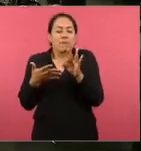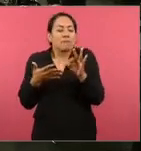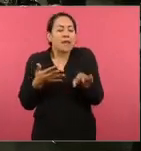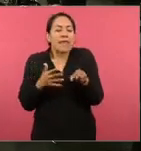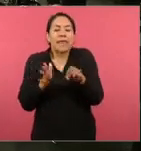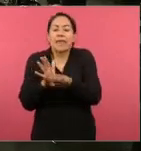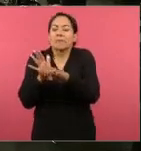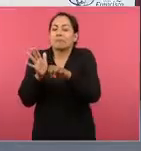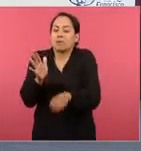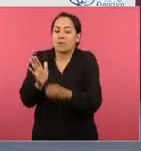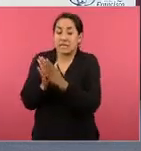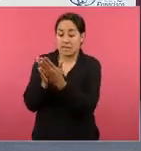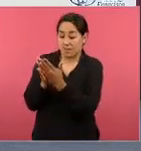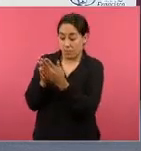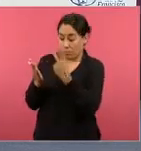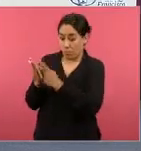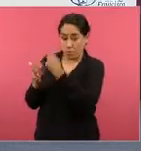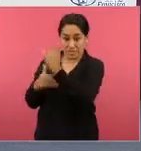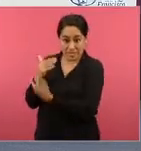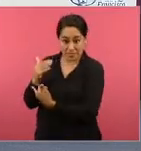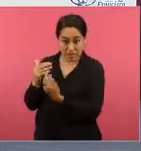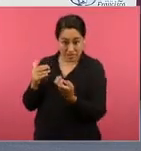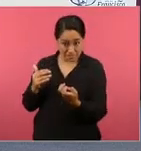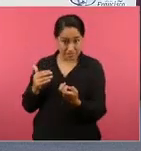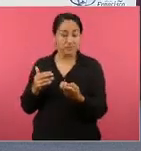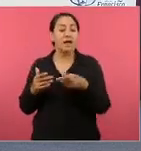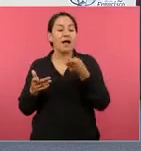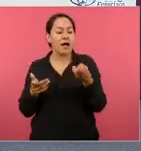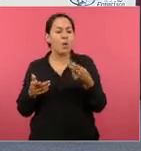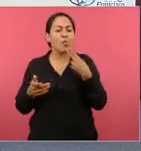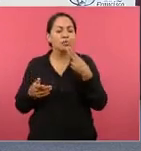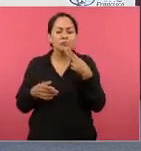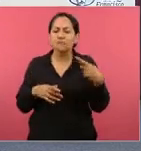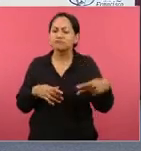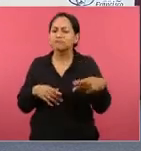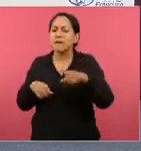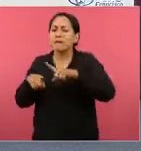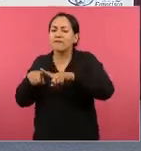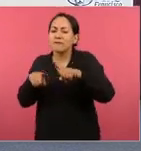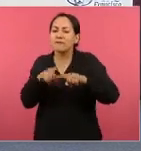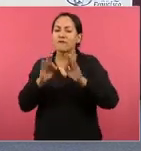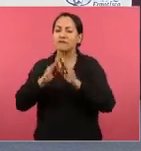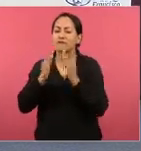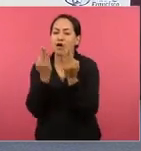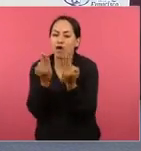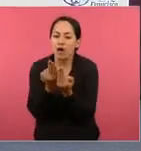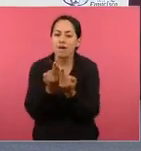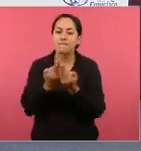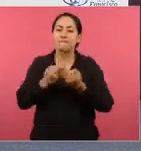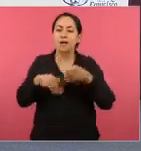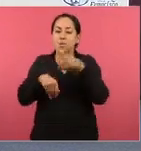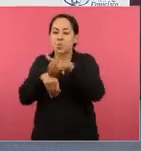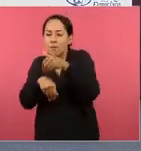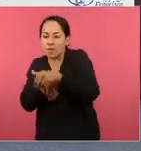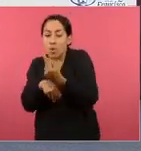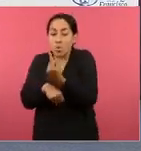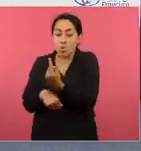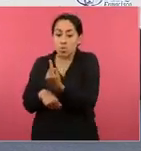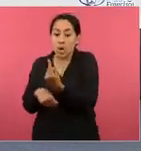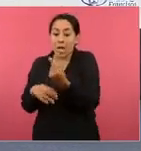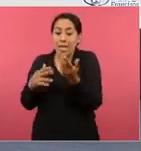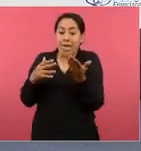en los programas. Usa diversas estrategias al convertir números fraccionarios a decimales y viceversa. Ahí